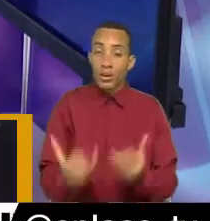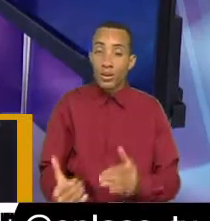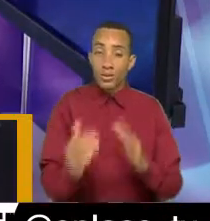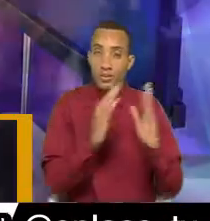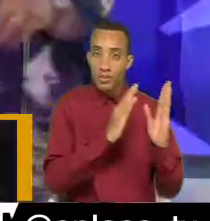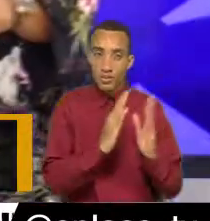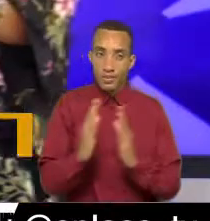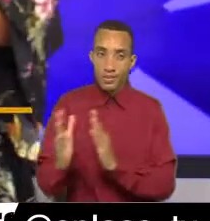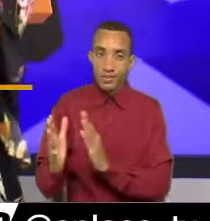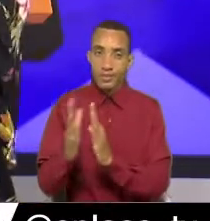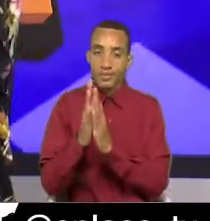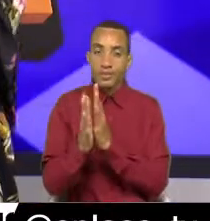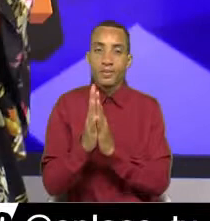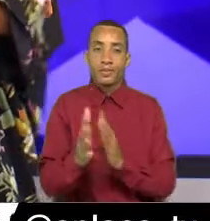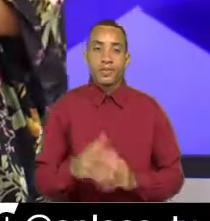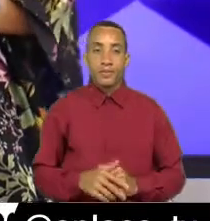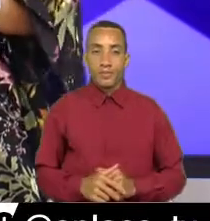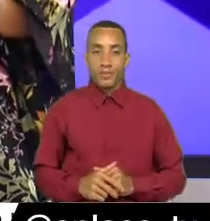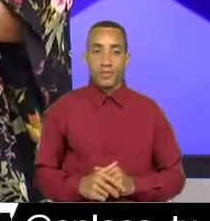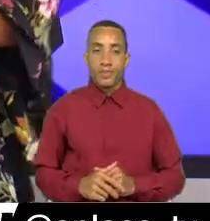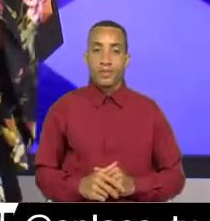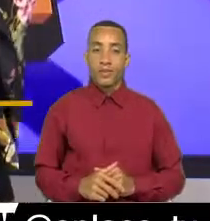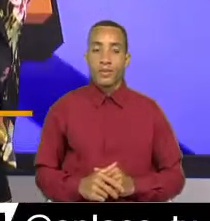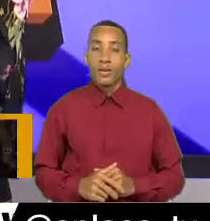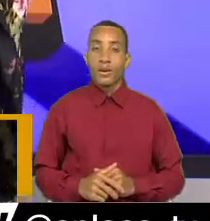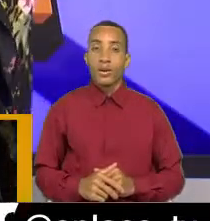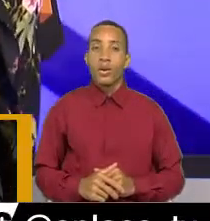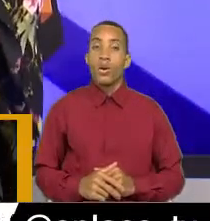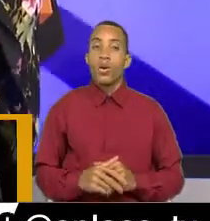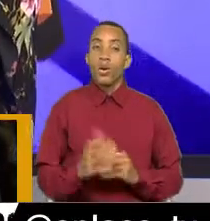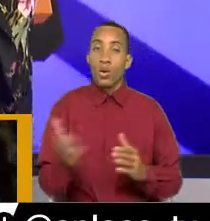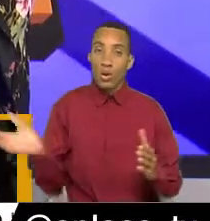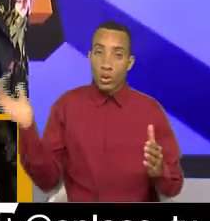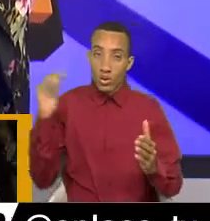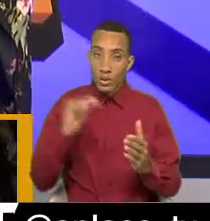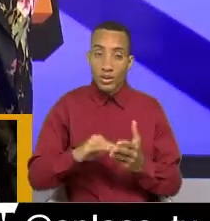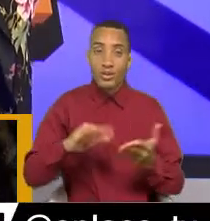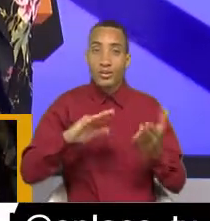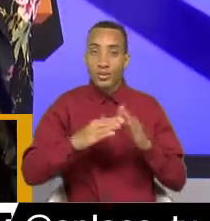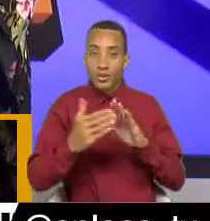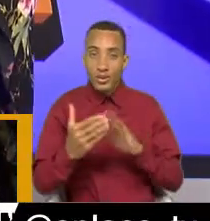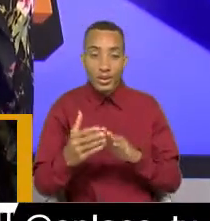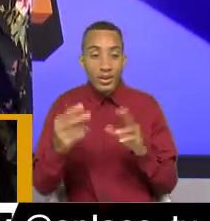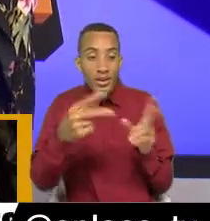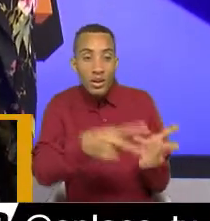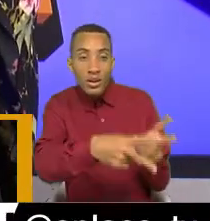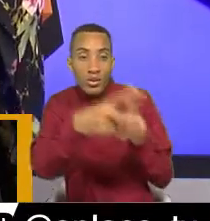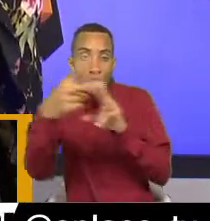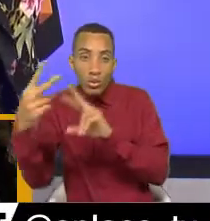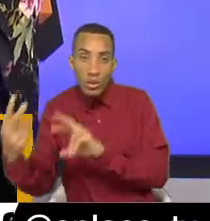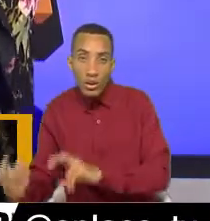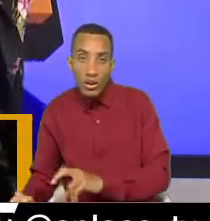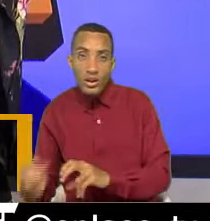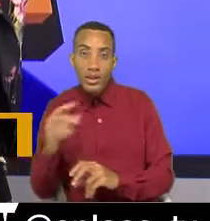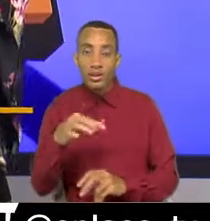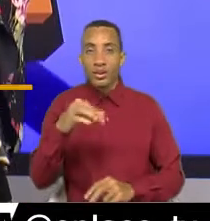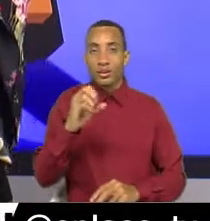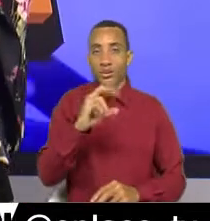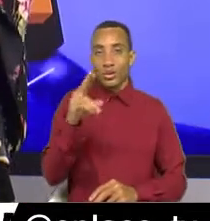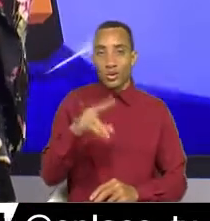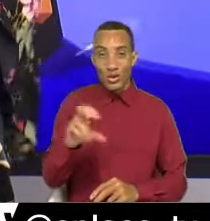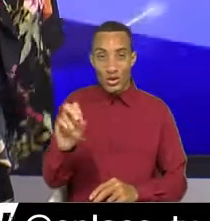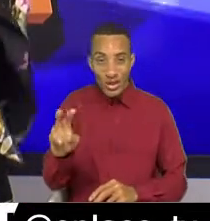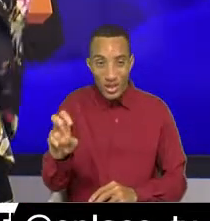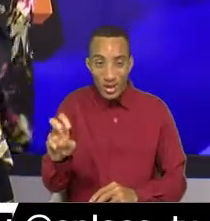titulares. Fue reabierto de nuevo por la comunidad y conductores el paso vehicular por el puente de Pozo 7, pese a que